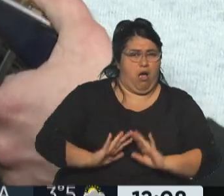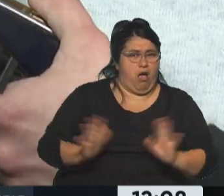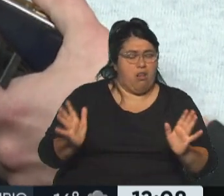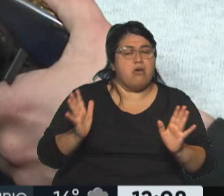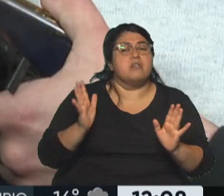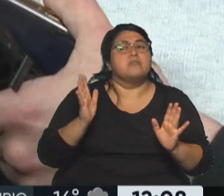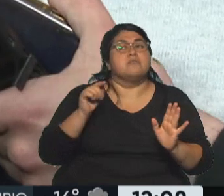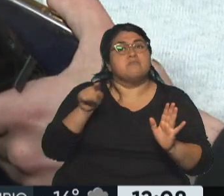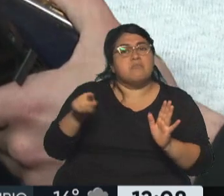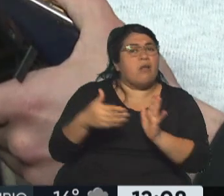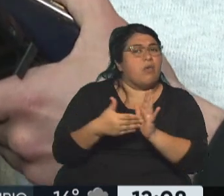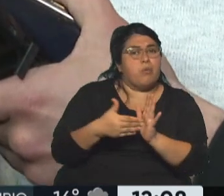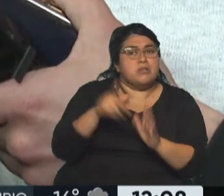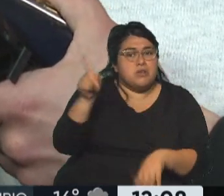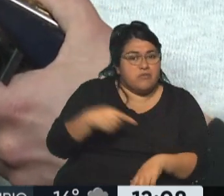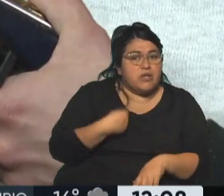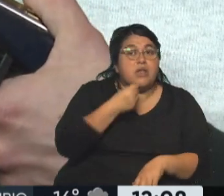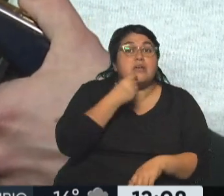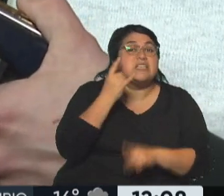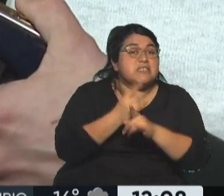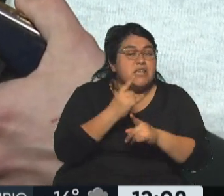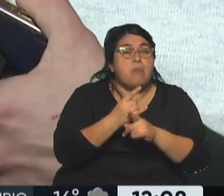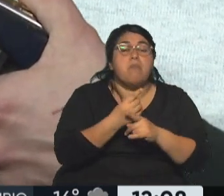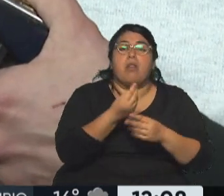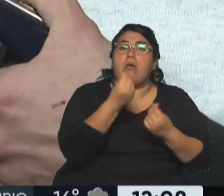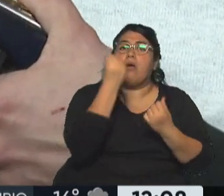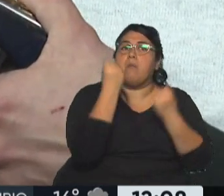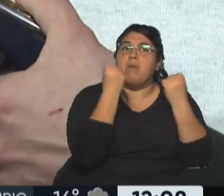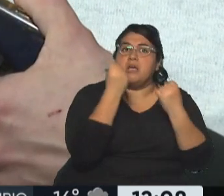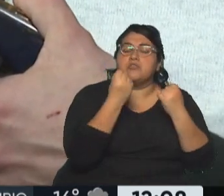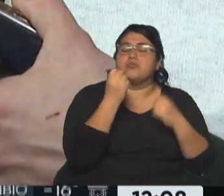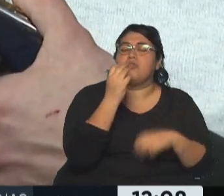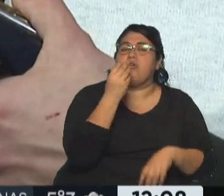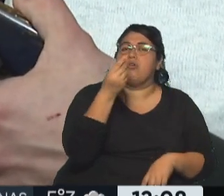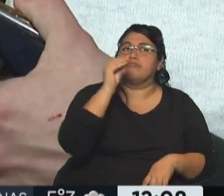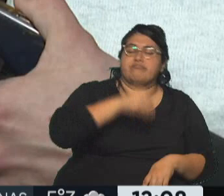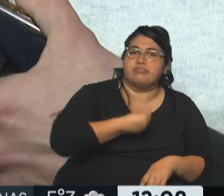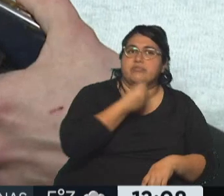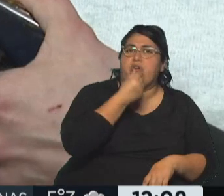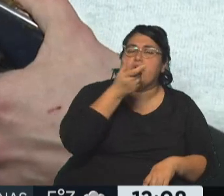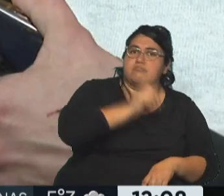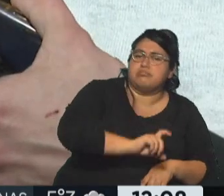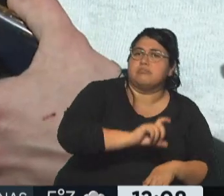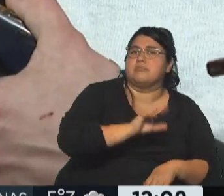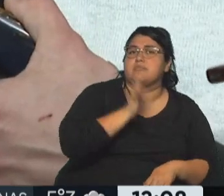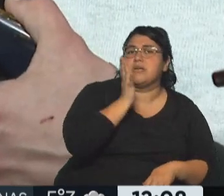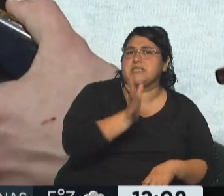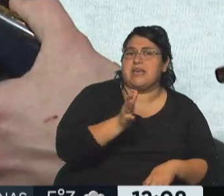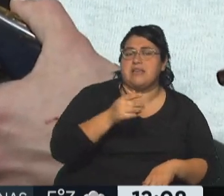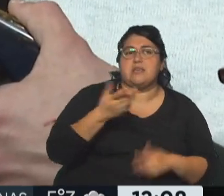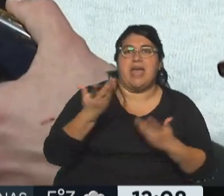obviamente cada vez que hay una devaluación y el fondo provoca este tipo de acontecimientos